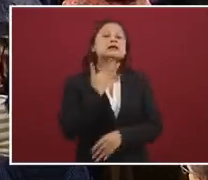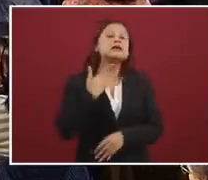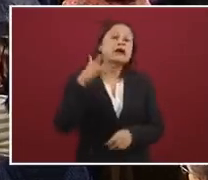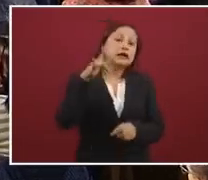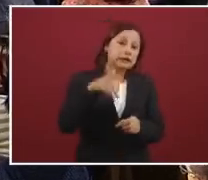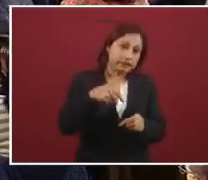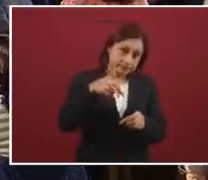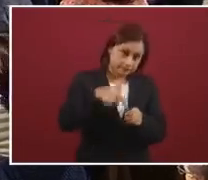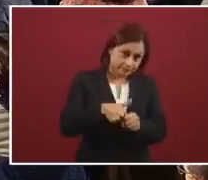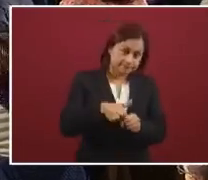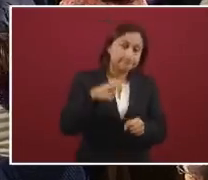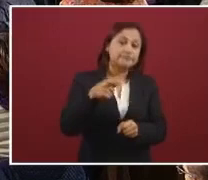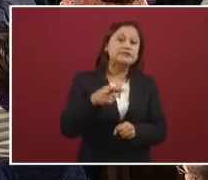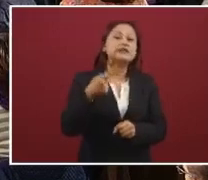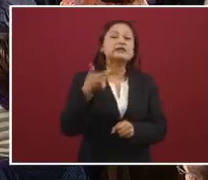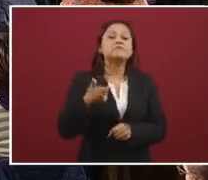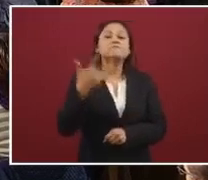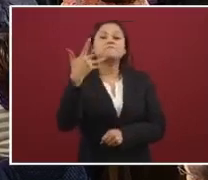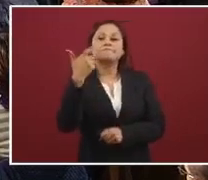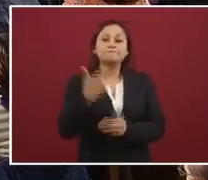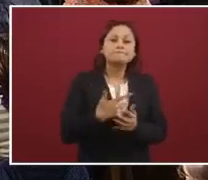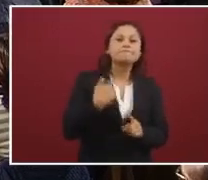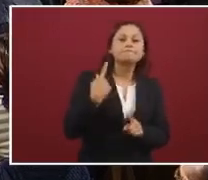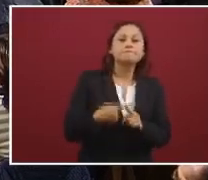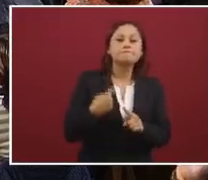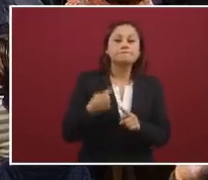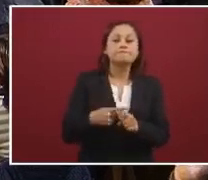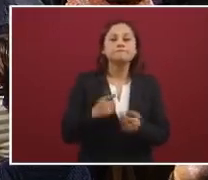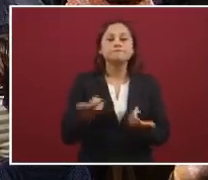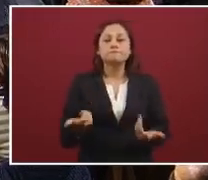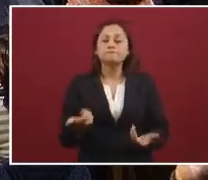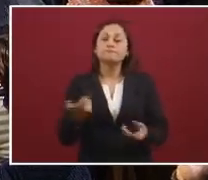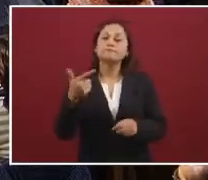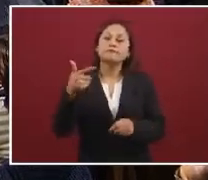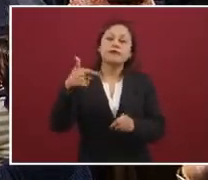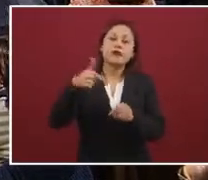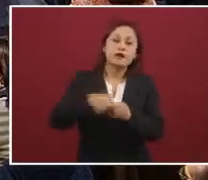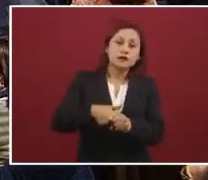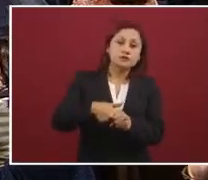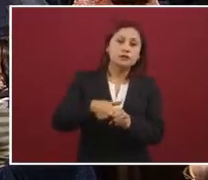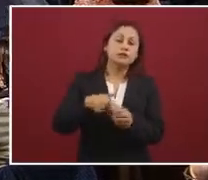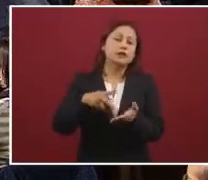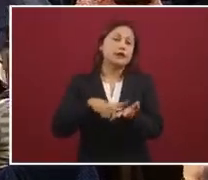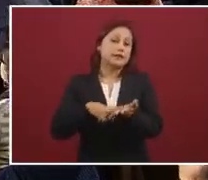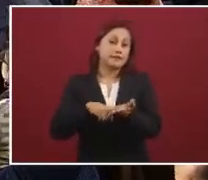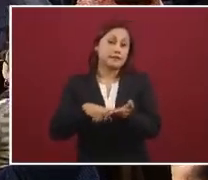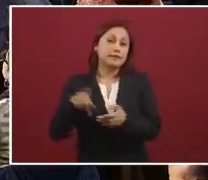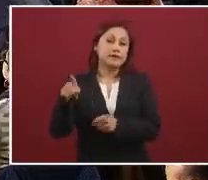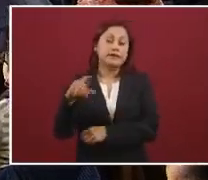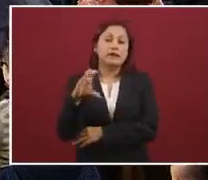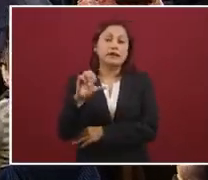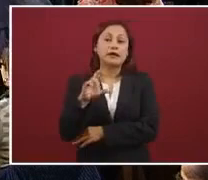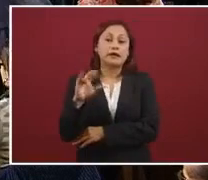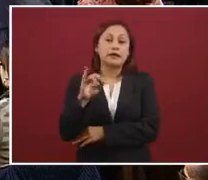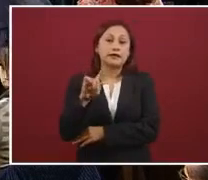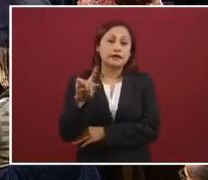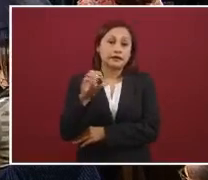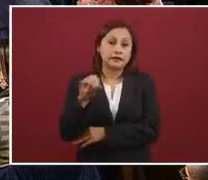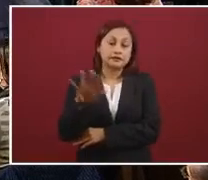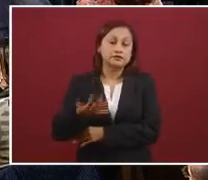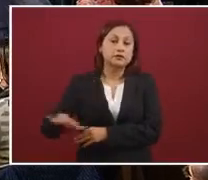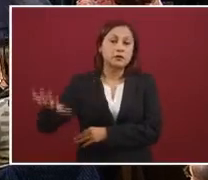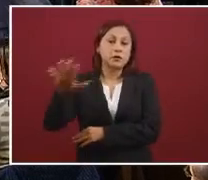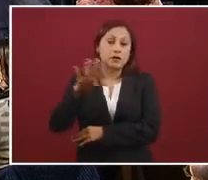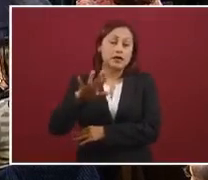gasolinas? Tenemos en la gasolina regular a la gasolinera El Carrizo en Ahome,